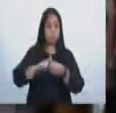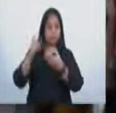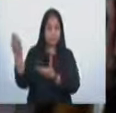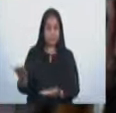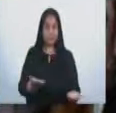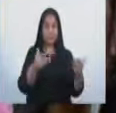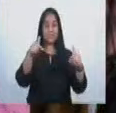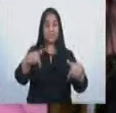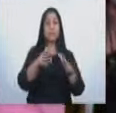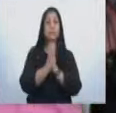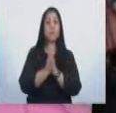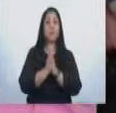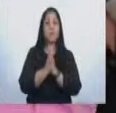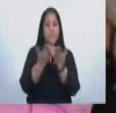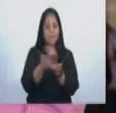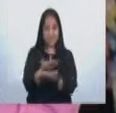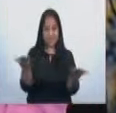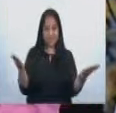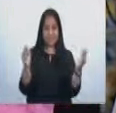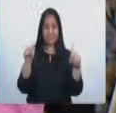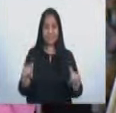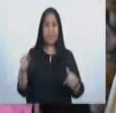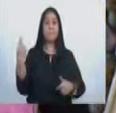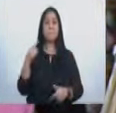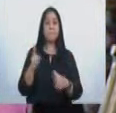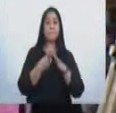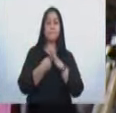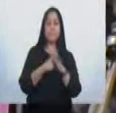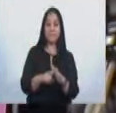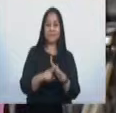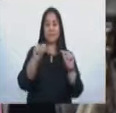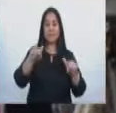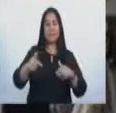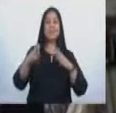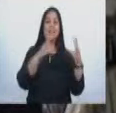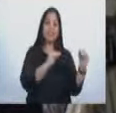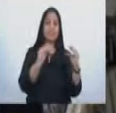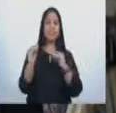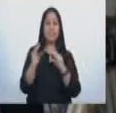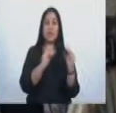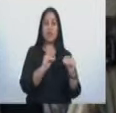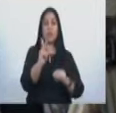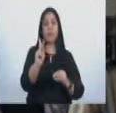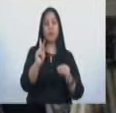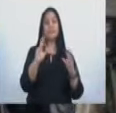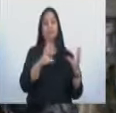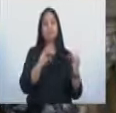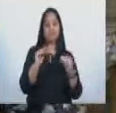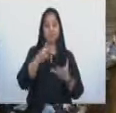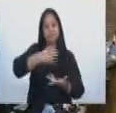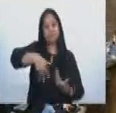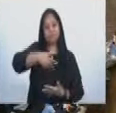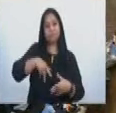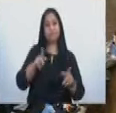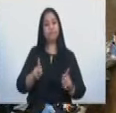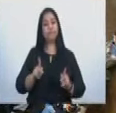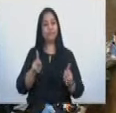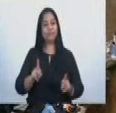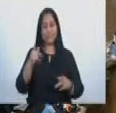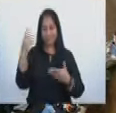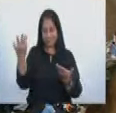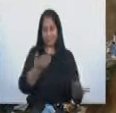por favor a esta sala para dar inicio a este diálogo Y a esta conversación bienvenido